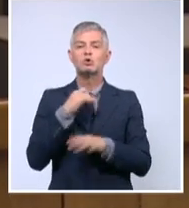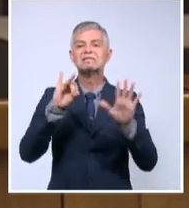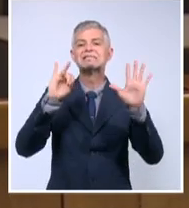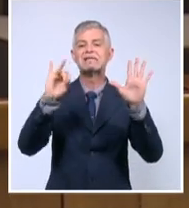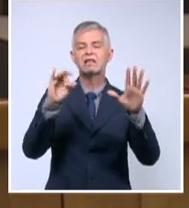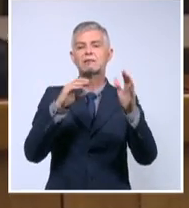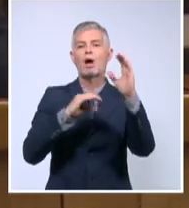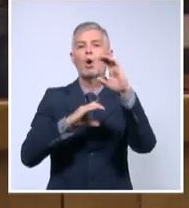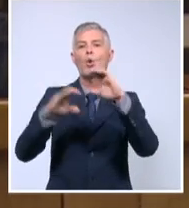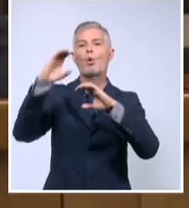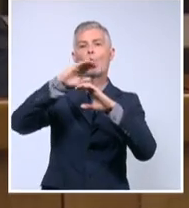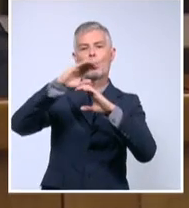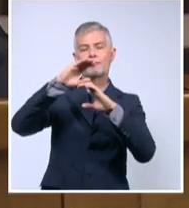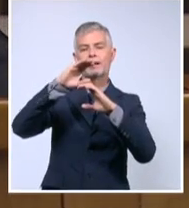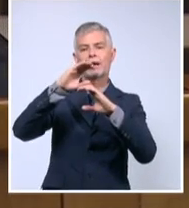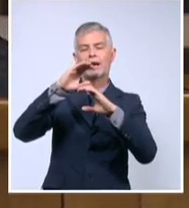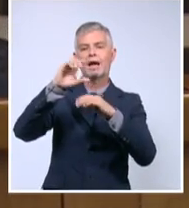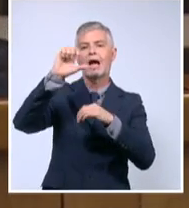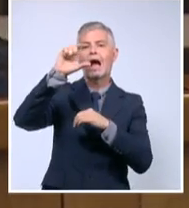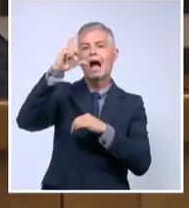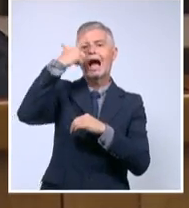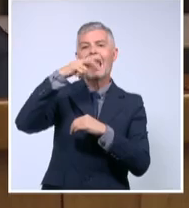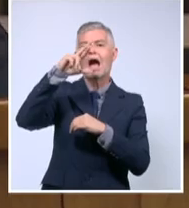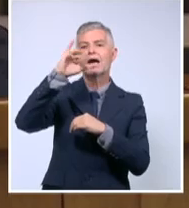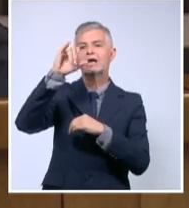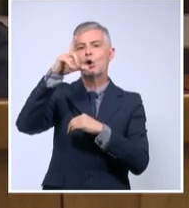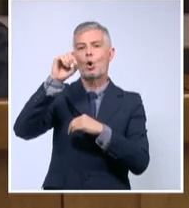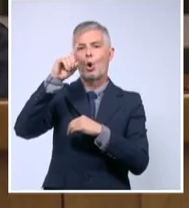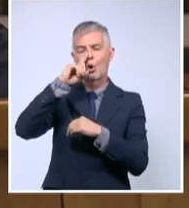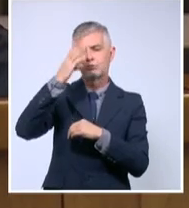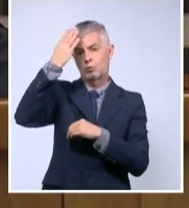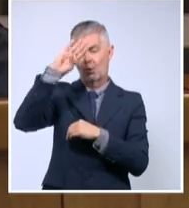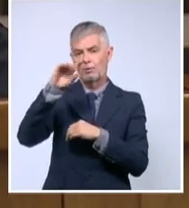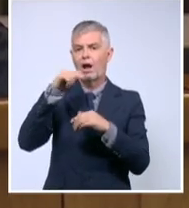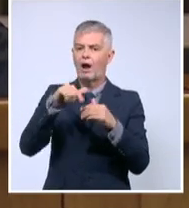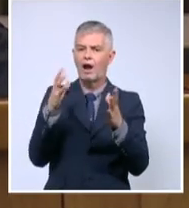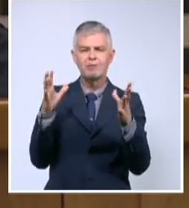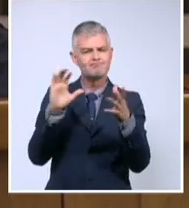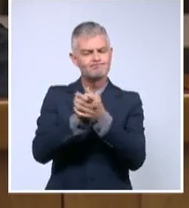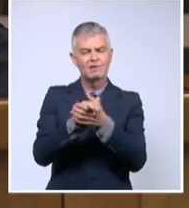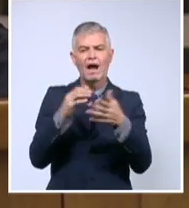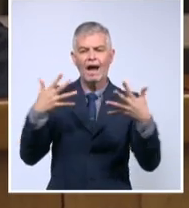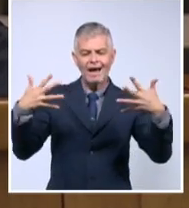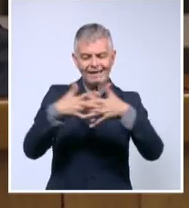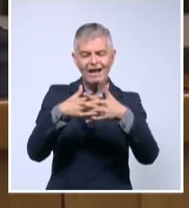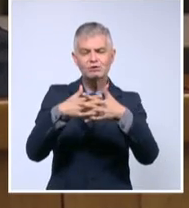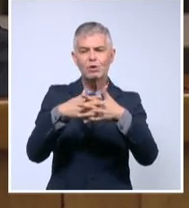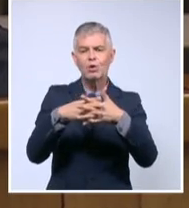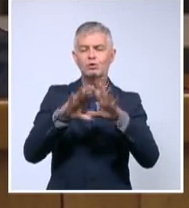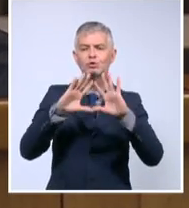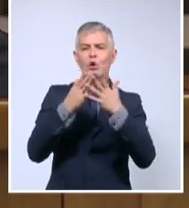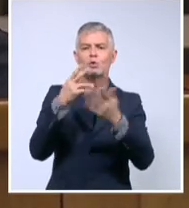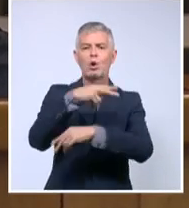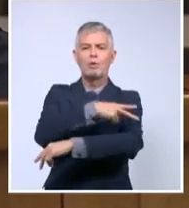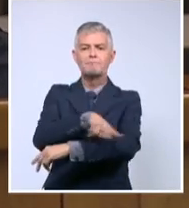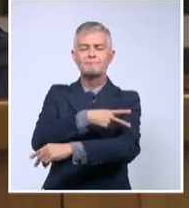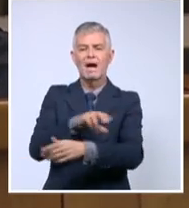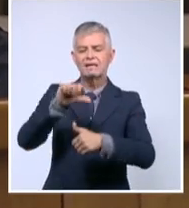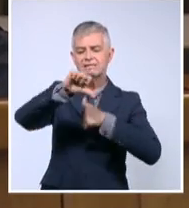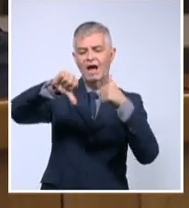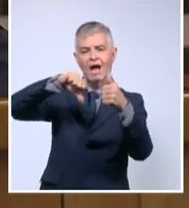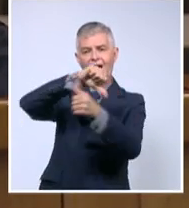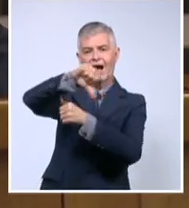CARICOM-Cuba, que confirmó la consolidación de las estrechas relaciones con los hermanos caribeños, basadas en el apoyo mutuo, la cooperación